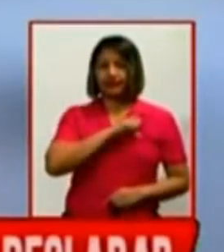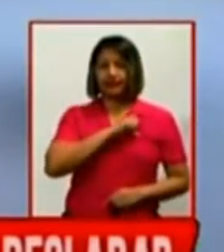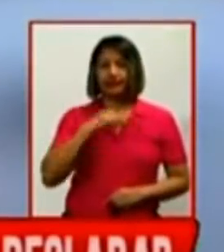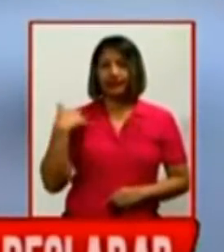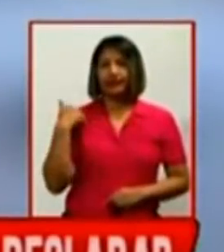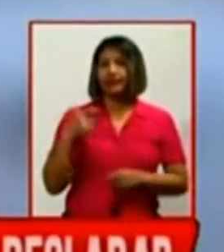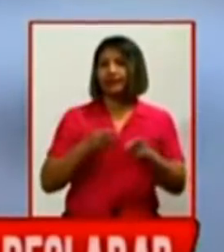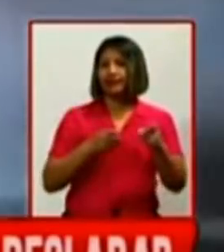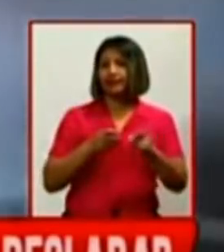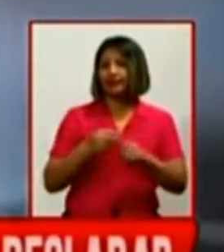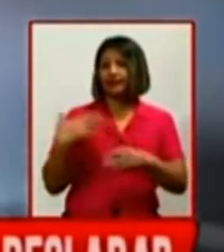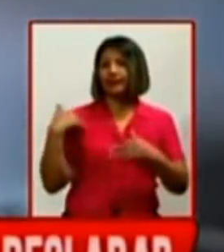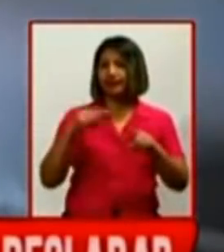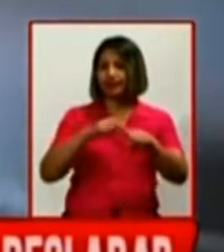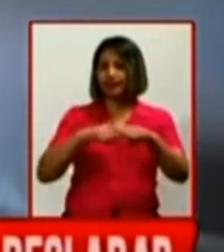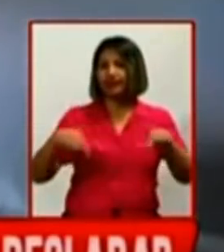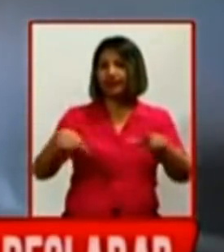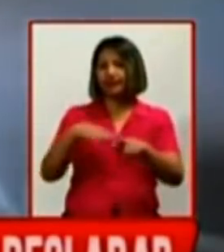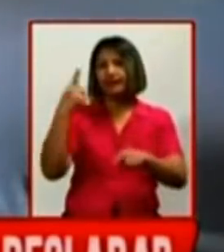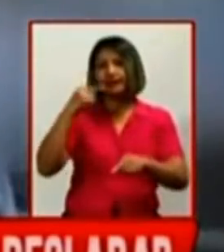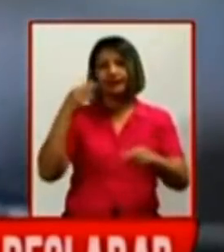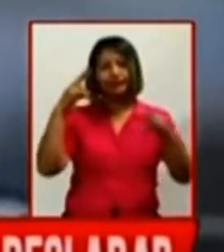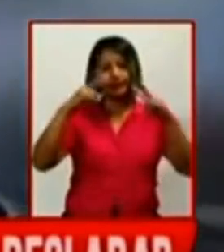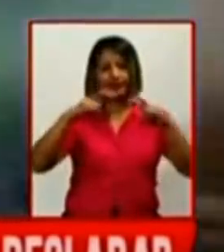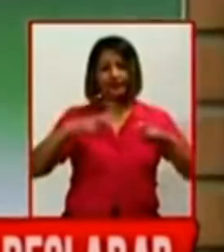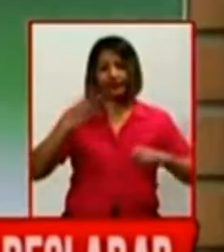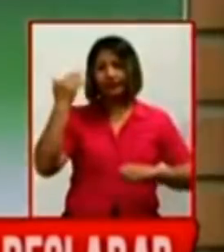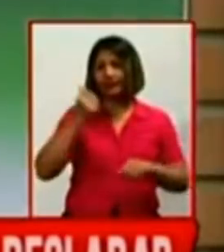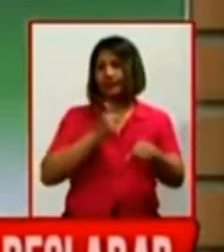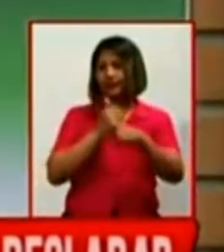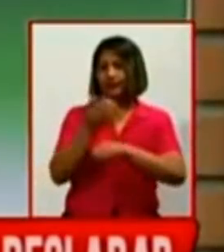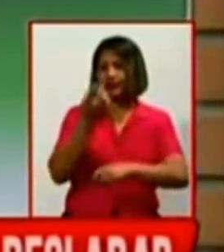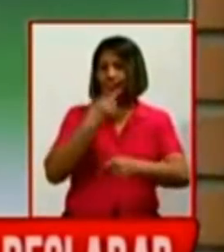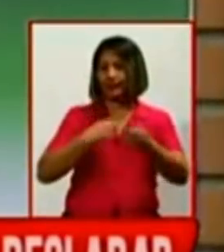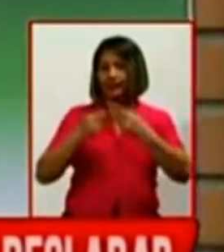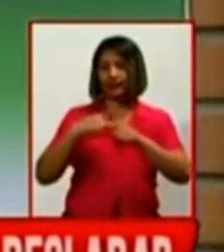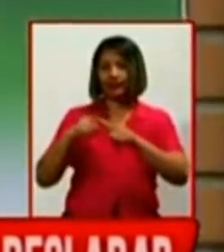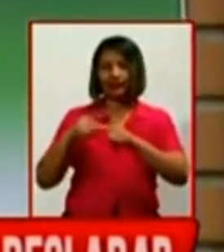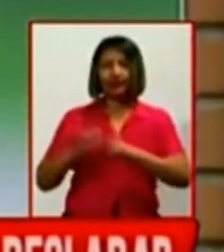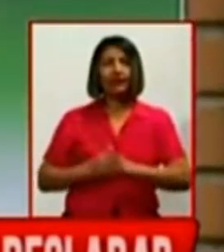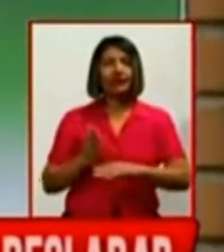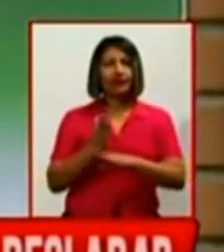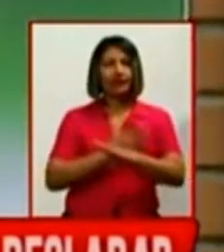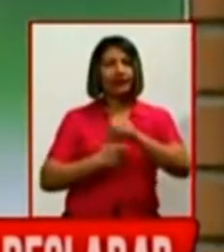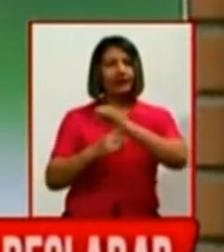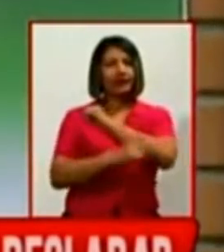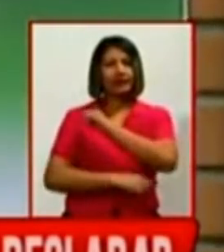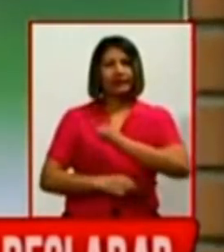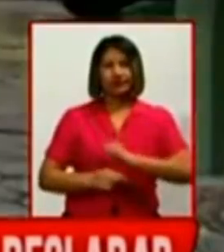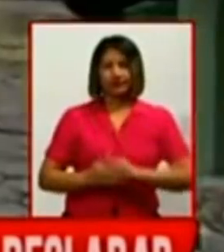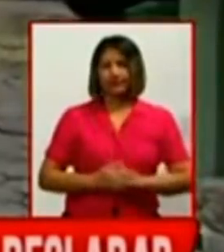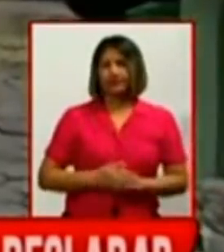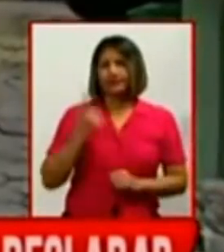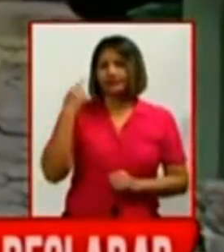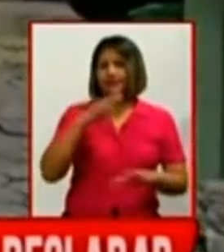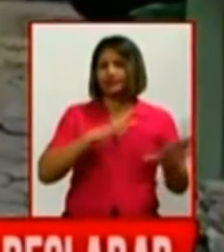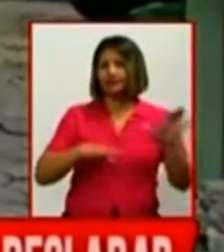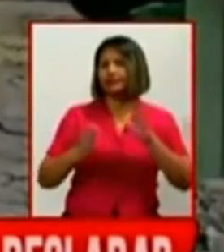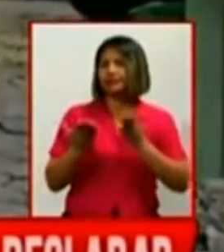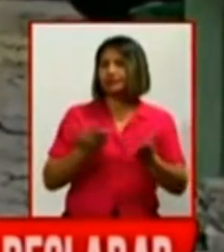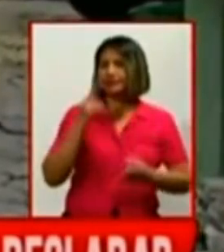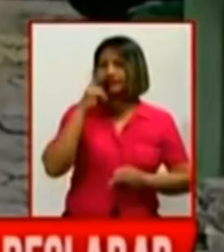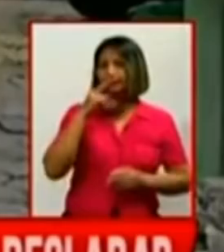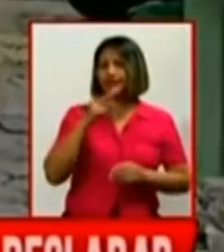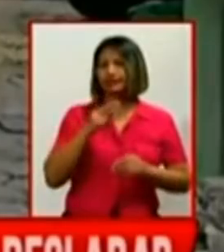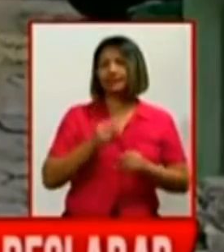jefe de la división de propiedades son objetos de investigación por el delito de narcotráfico y procesados en la villa disciplinaria por cometer supuestamente